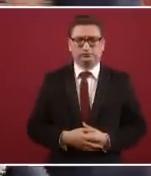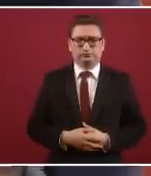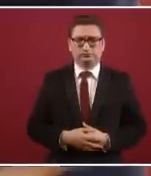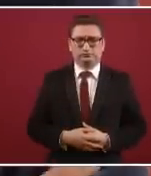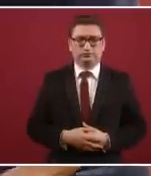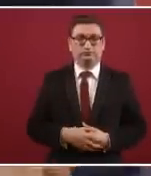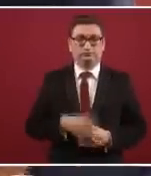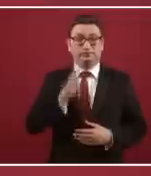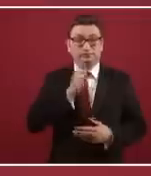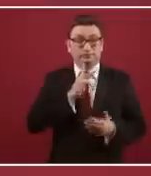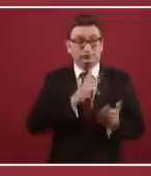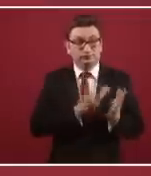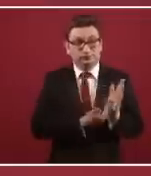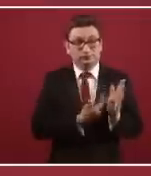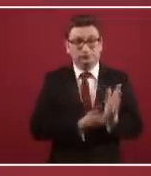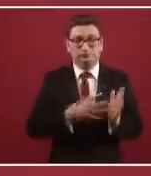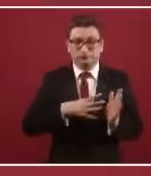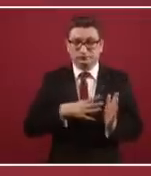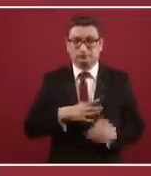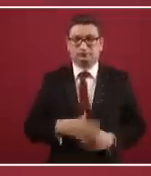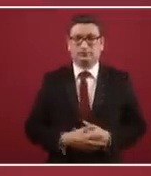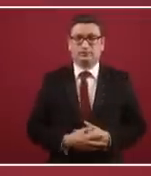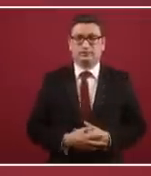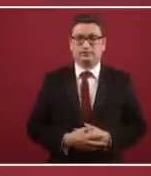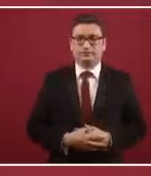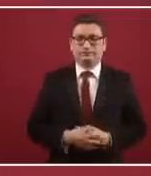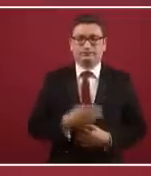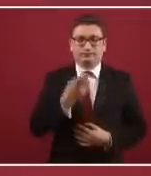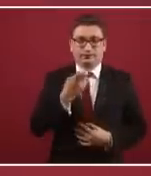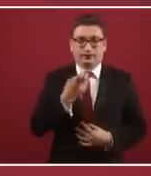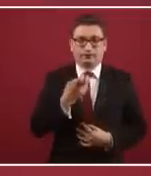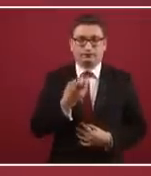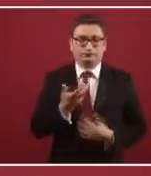Hay pruebas de todo esto. Entonces, ¿cómo